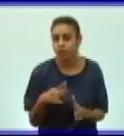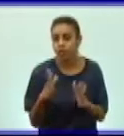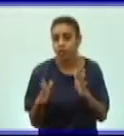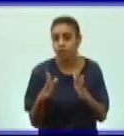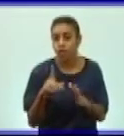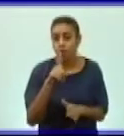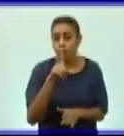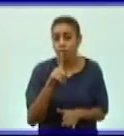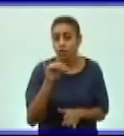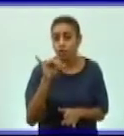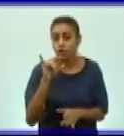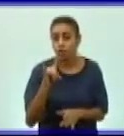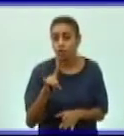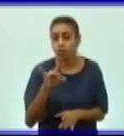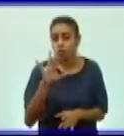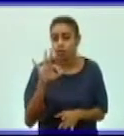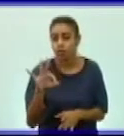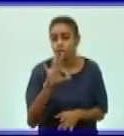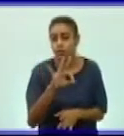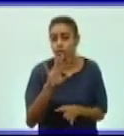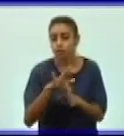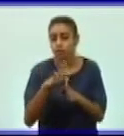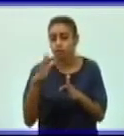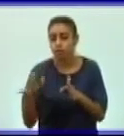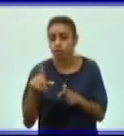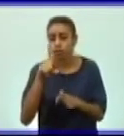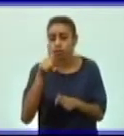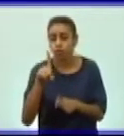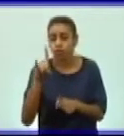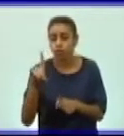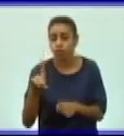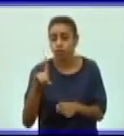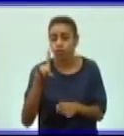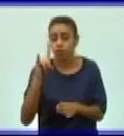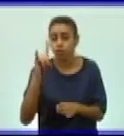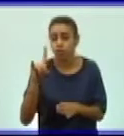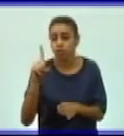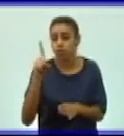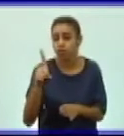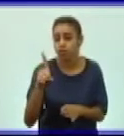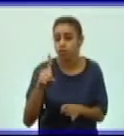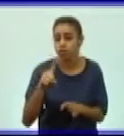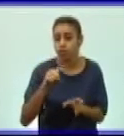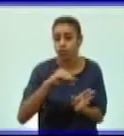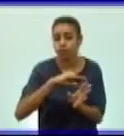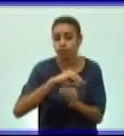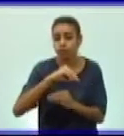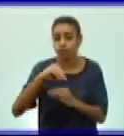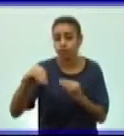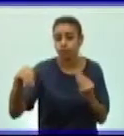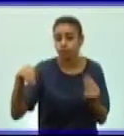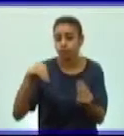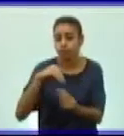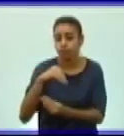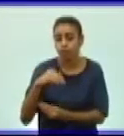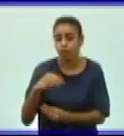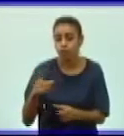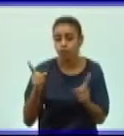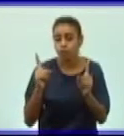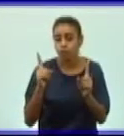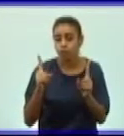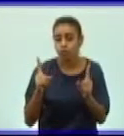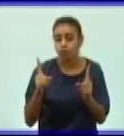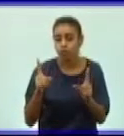1991, lamentablemente se van a comenzar a dar cambios en el sistema político y un desmontaje de las instituciones socialistas en la